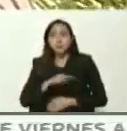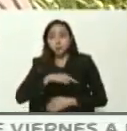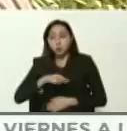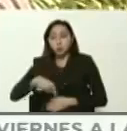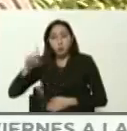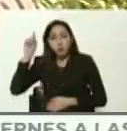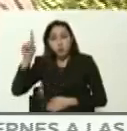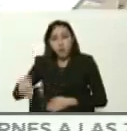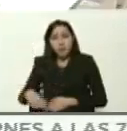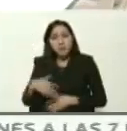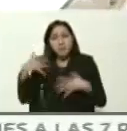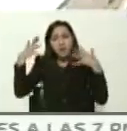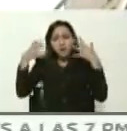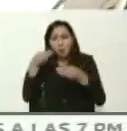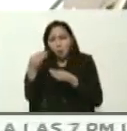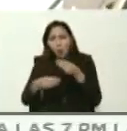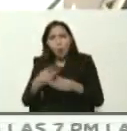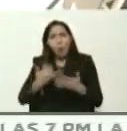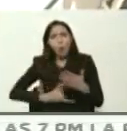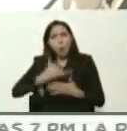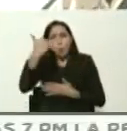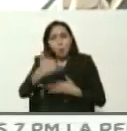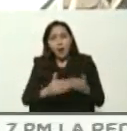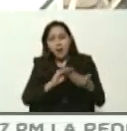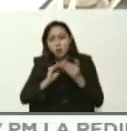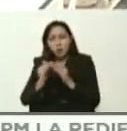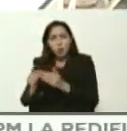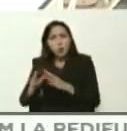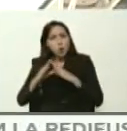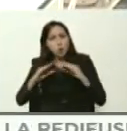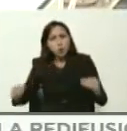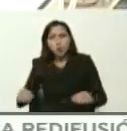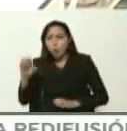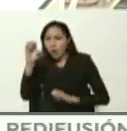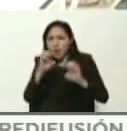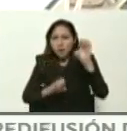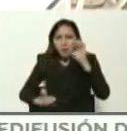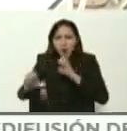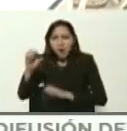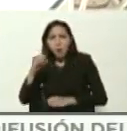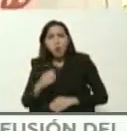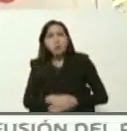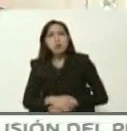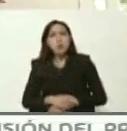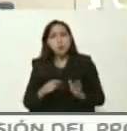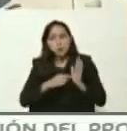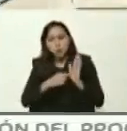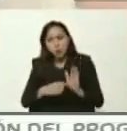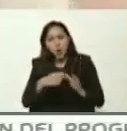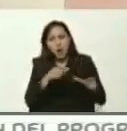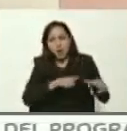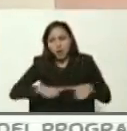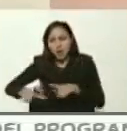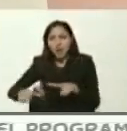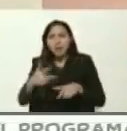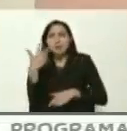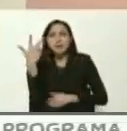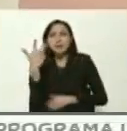también abordando los proyectos comunitarios, levantando todo el diagnóstico en otros 3 sectores. De manera